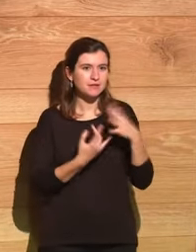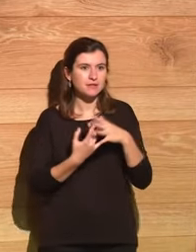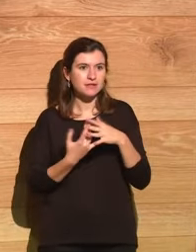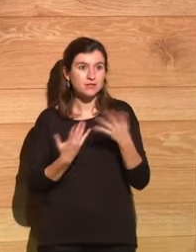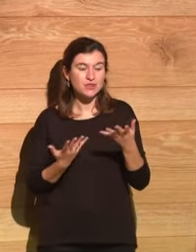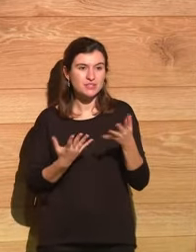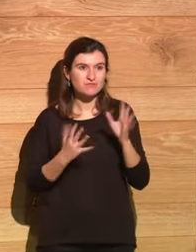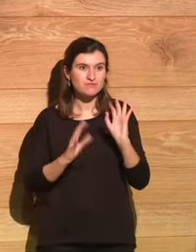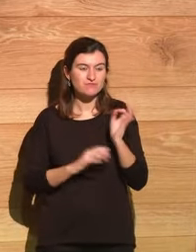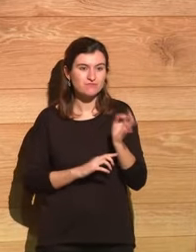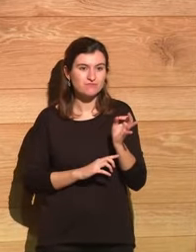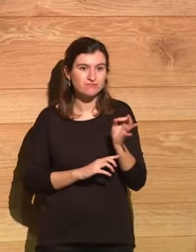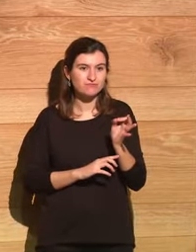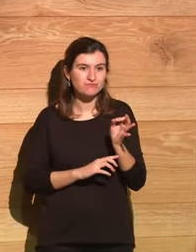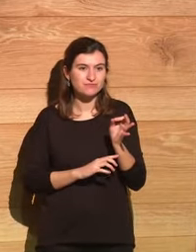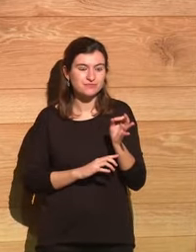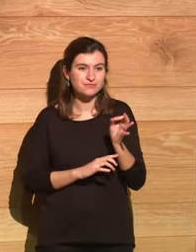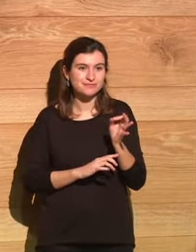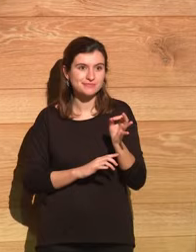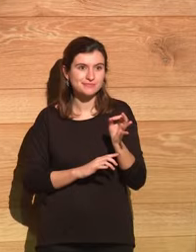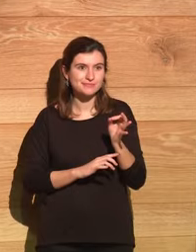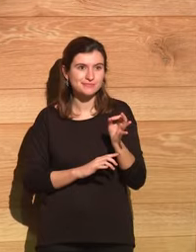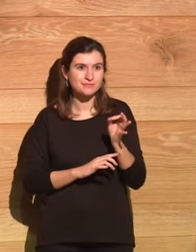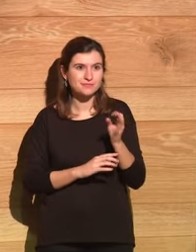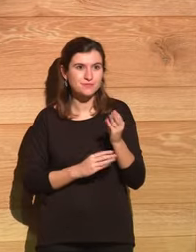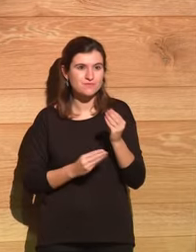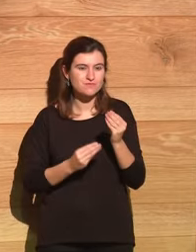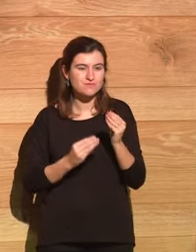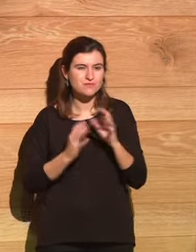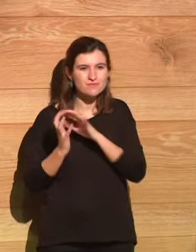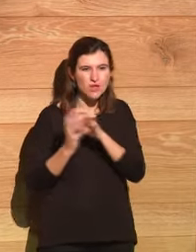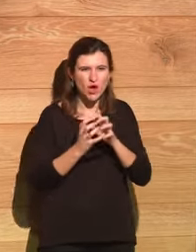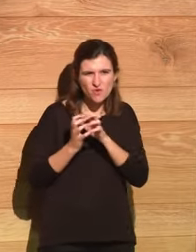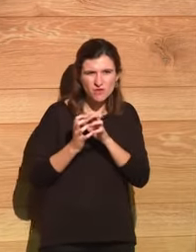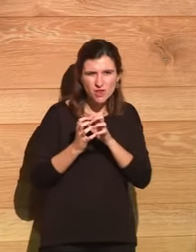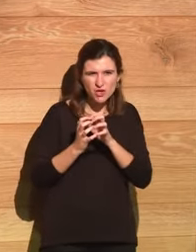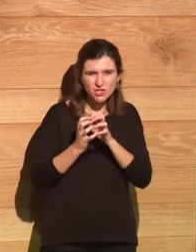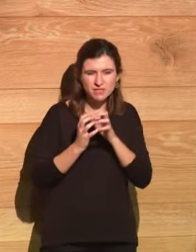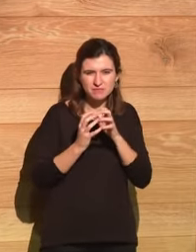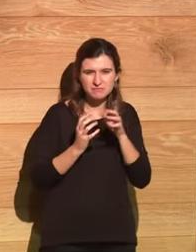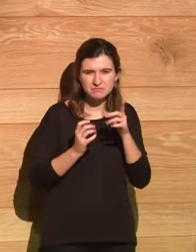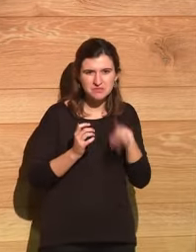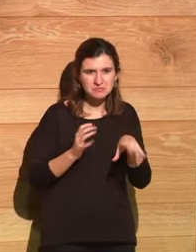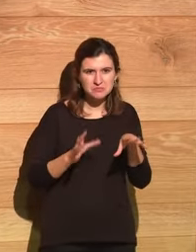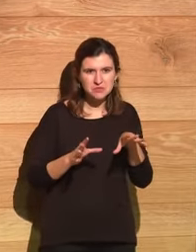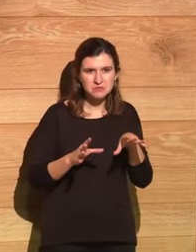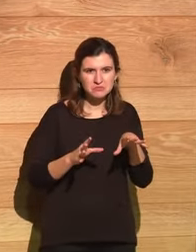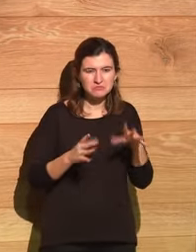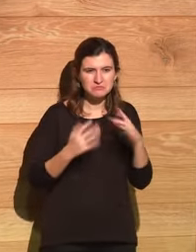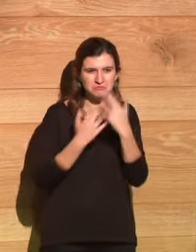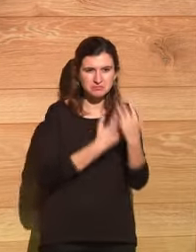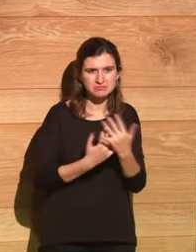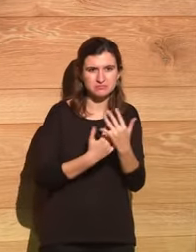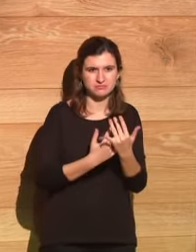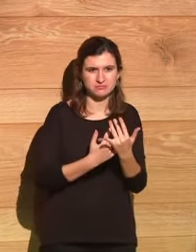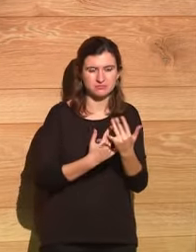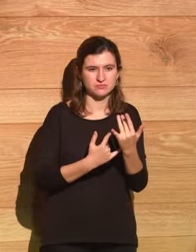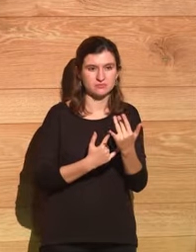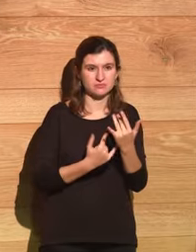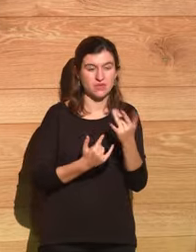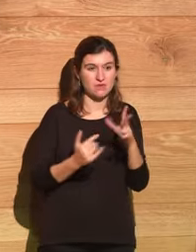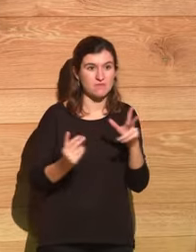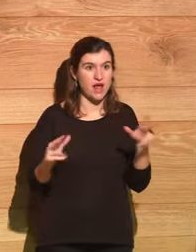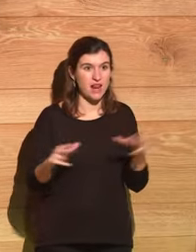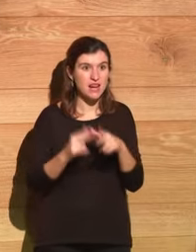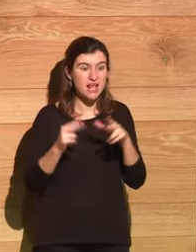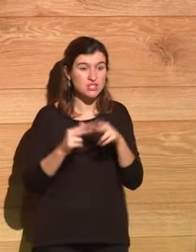efectivamente, tiene que haber habido una confabulación o un convencimiento, o simplemente a lo mejor es que las sociedades